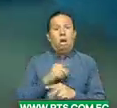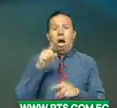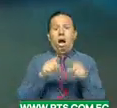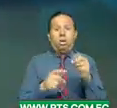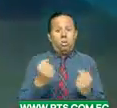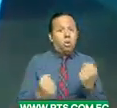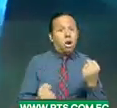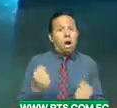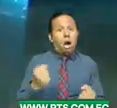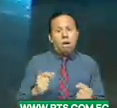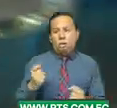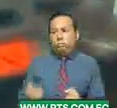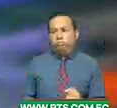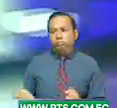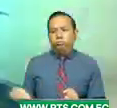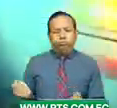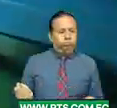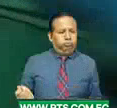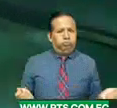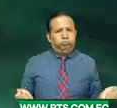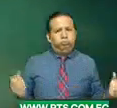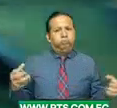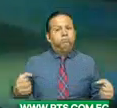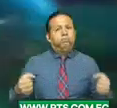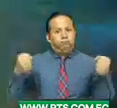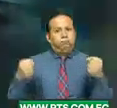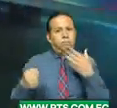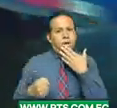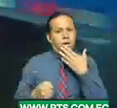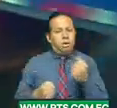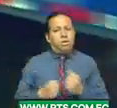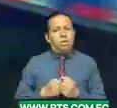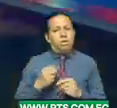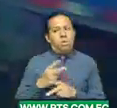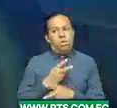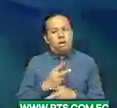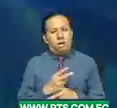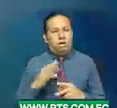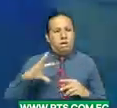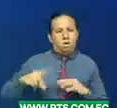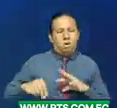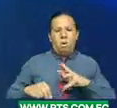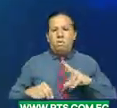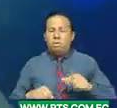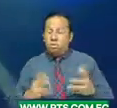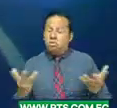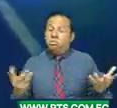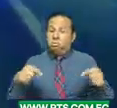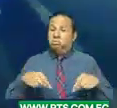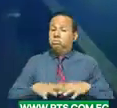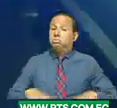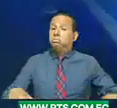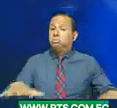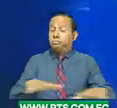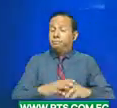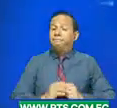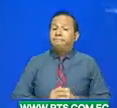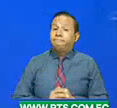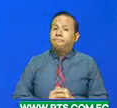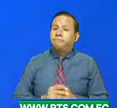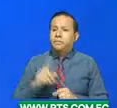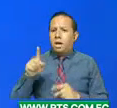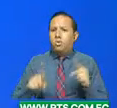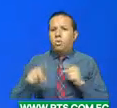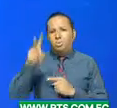los vehículos para evitar cualquier incidente también con personas o los típicos amigos de los ajenos que salen